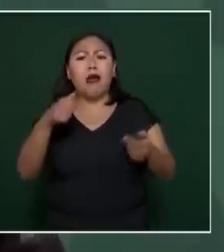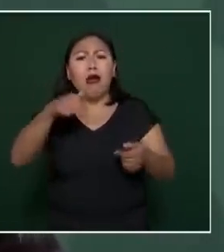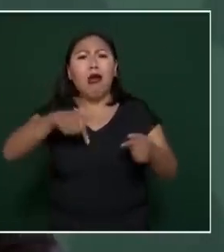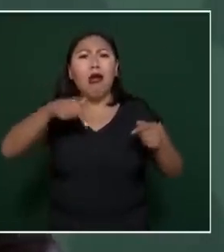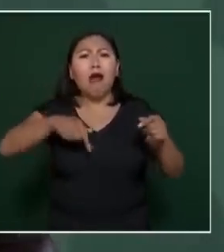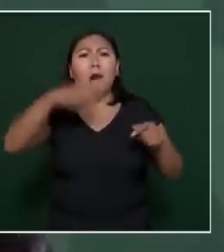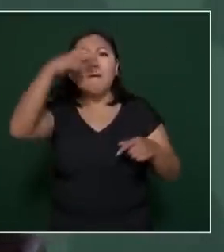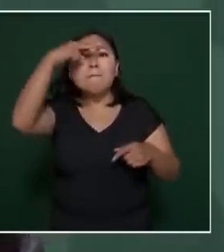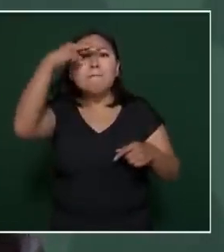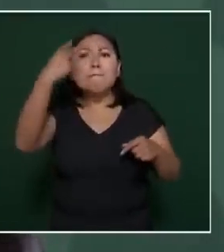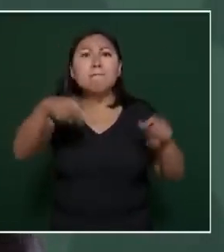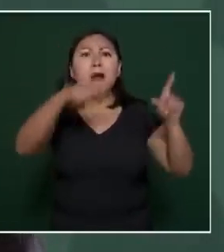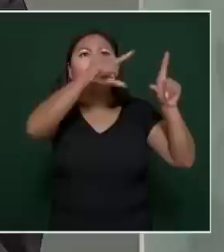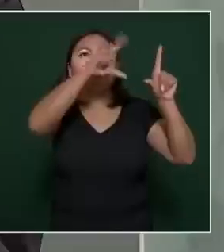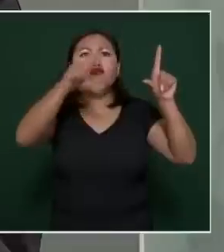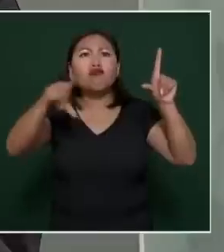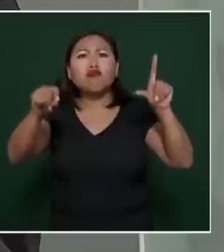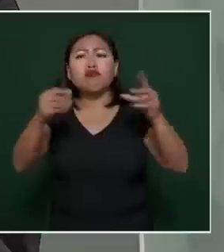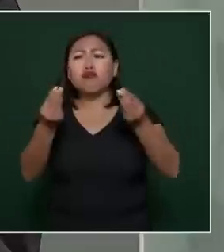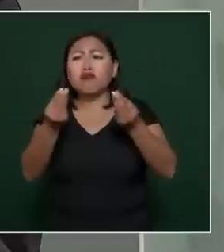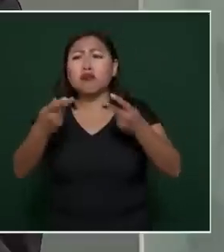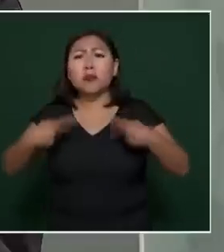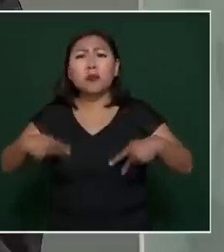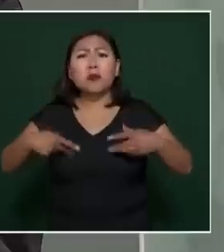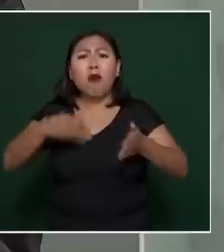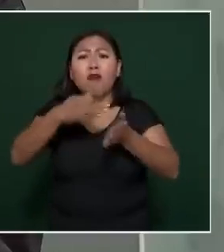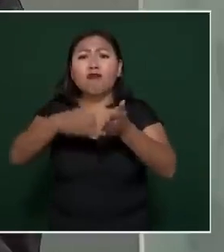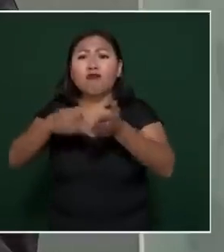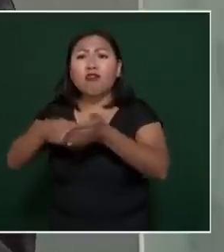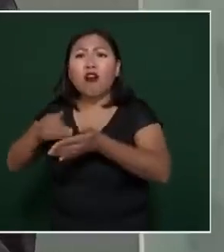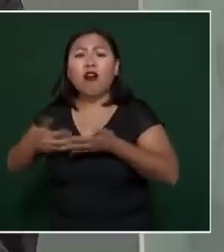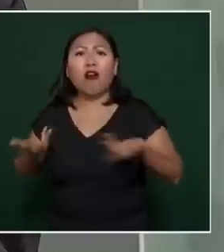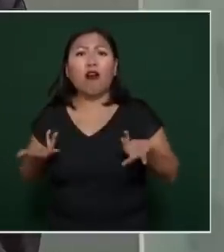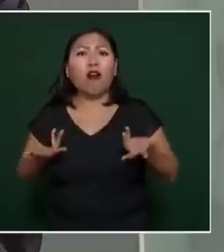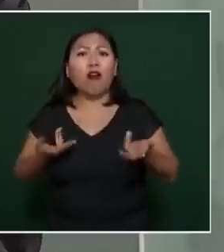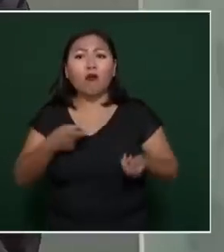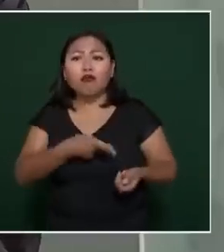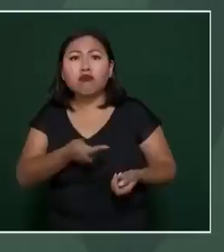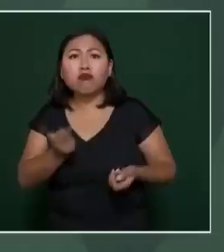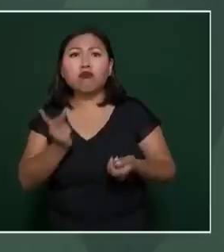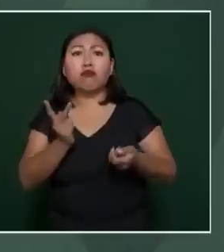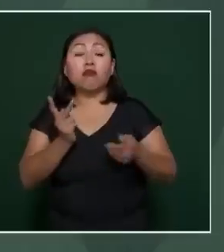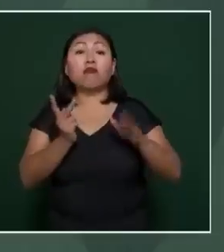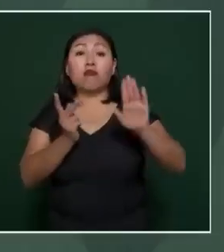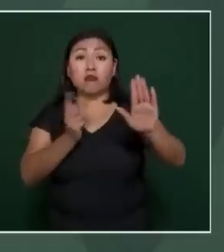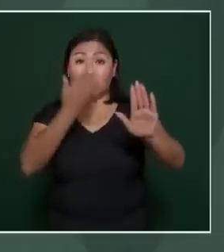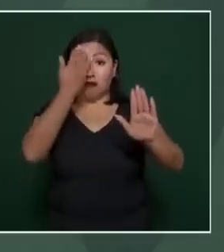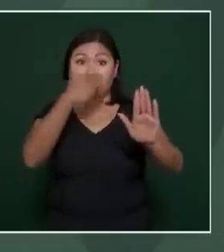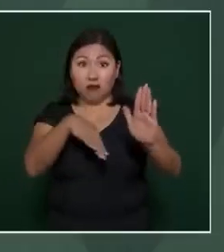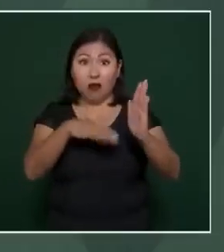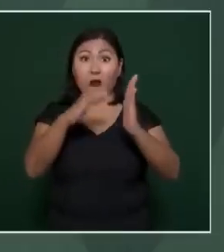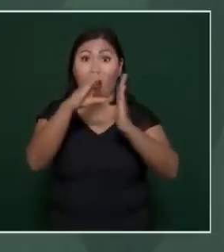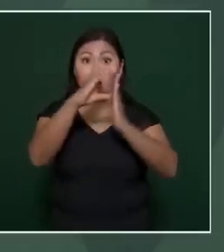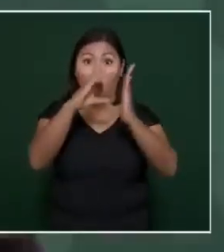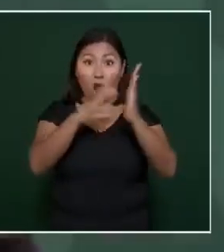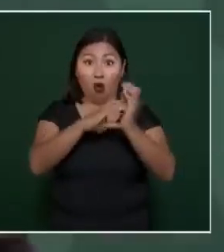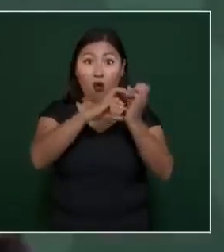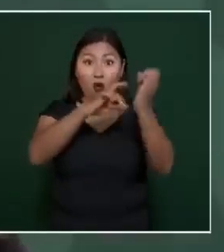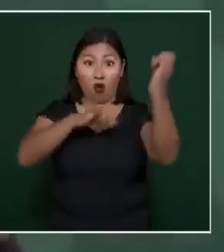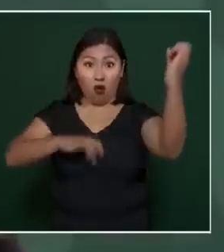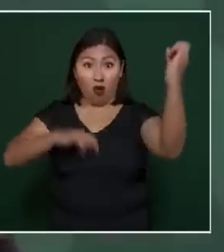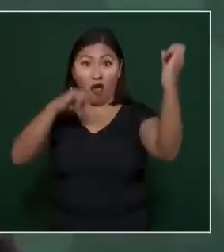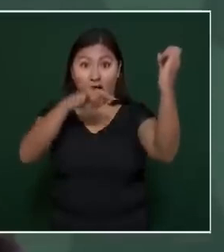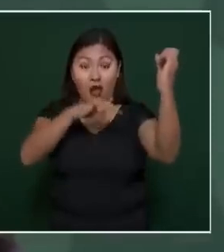pero además violando la Constitución, porque el artículo 127 de la Constitución establece que